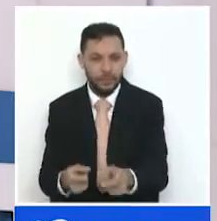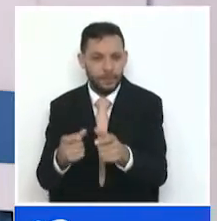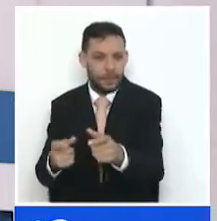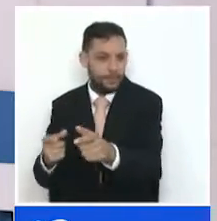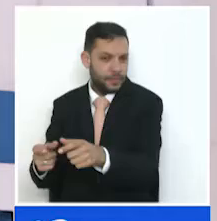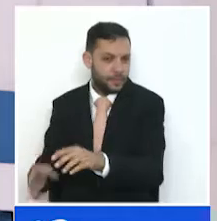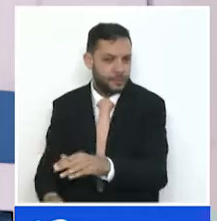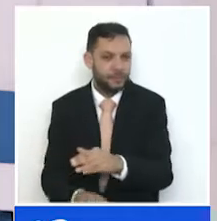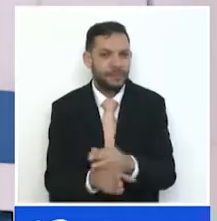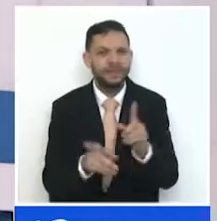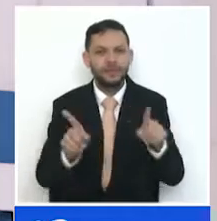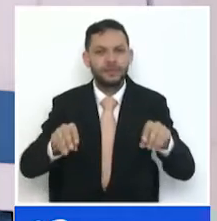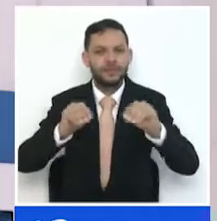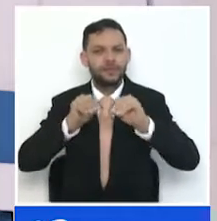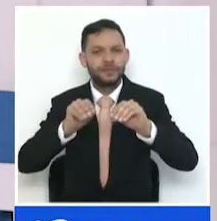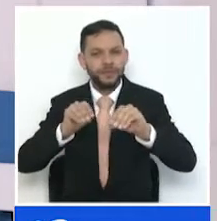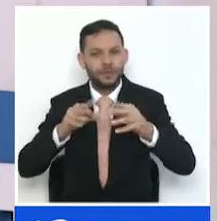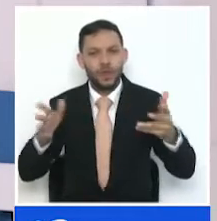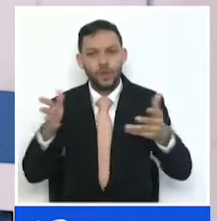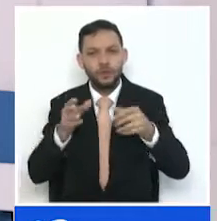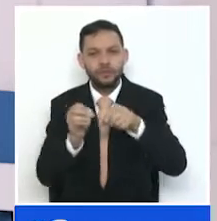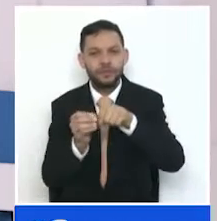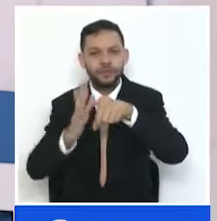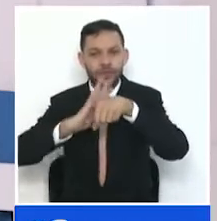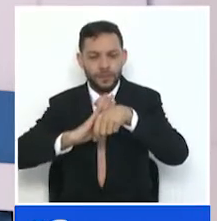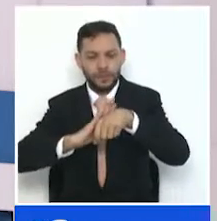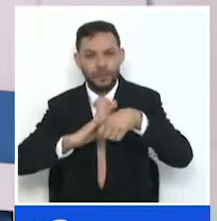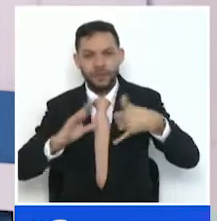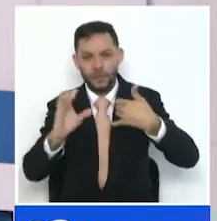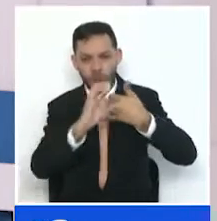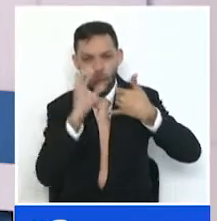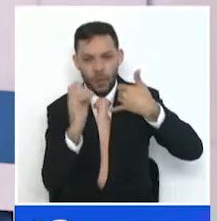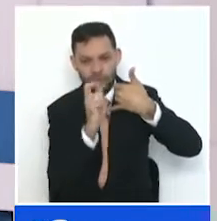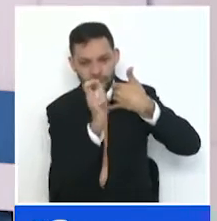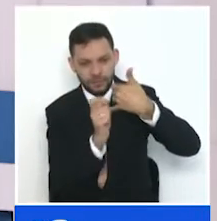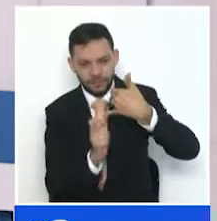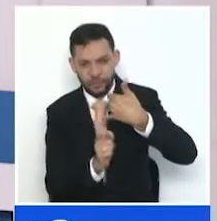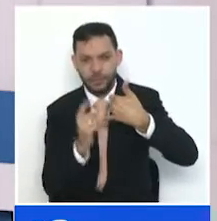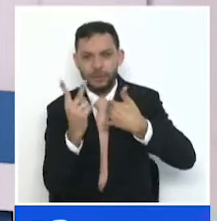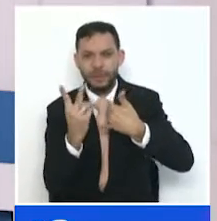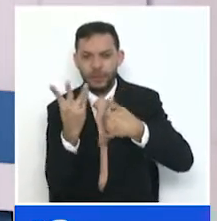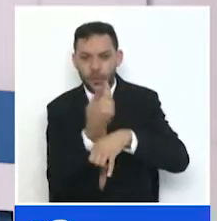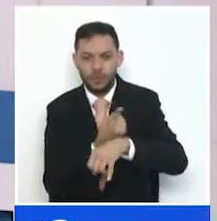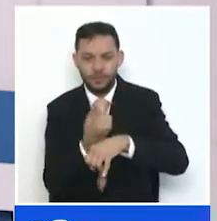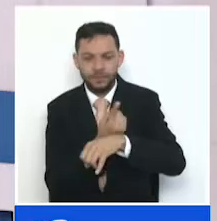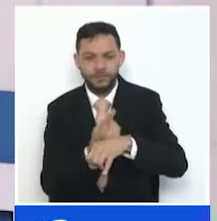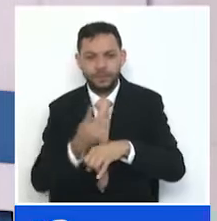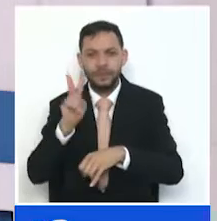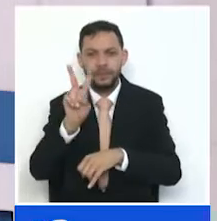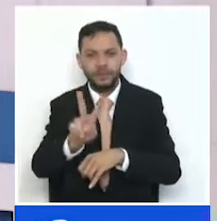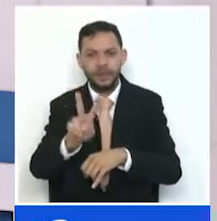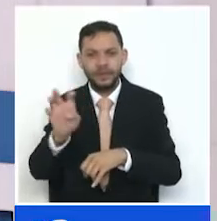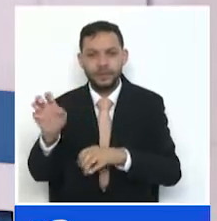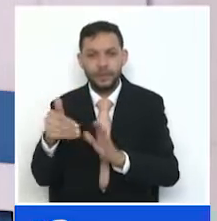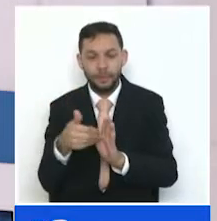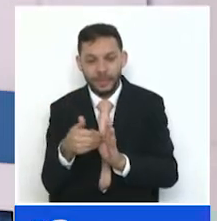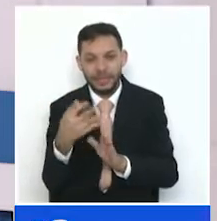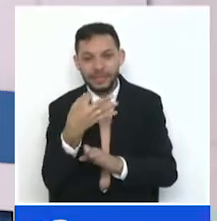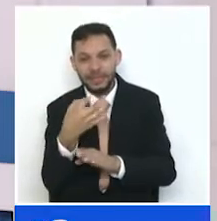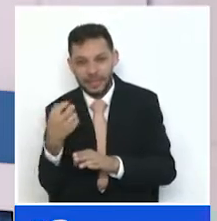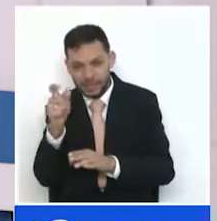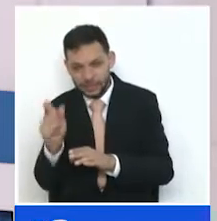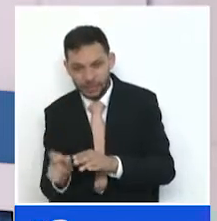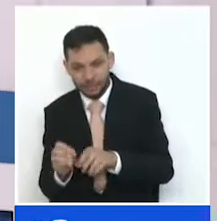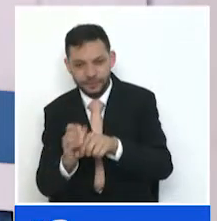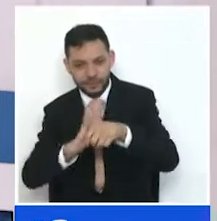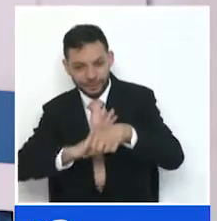contamos rápidamente cómo está la situación de COVID-19 en nuestro país. En las últimas 24 horas se han presentado 29.302 casos, de los cuales en el Eje